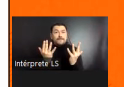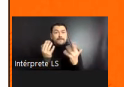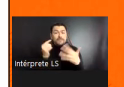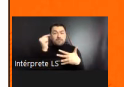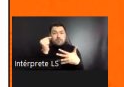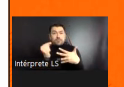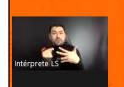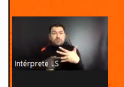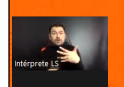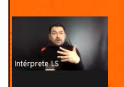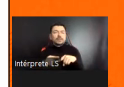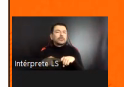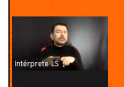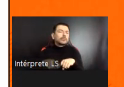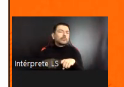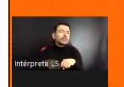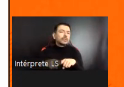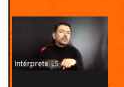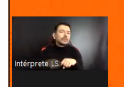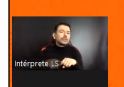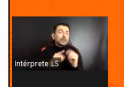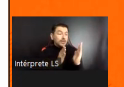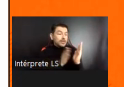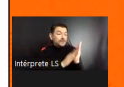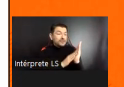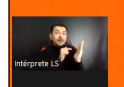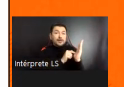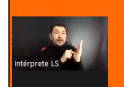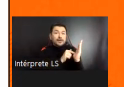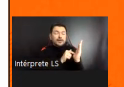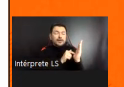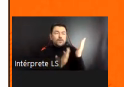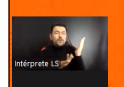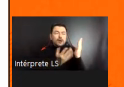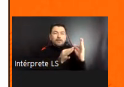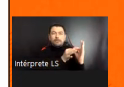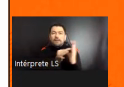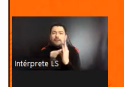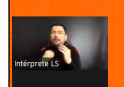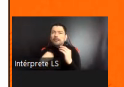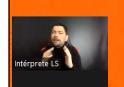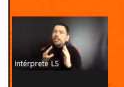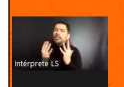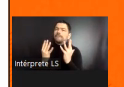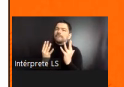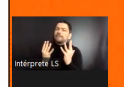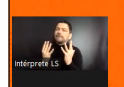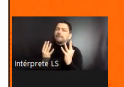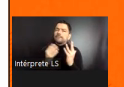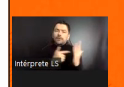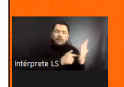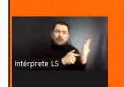la robustez de esa evidencia, al contrario de condiciones de vida. Y en la investigación clínica, este tipo de jerarquía